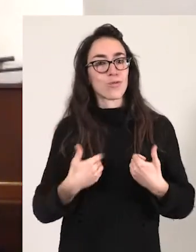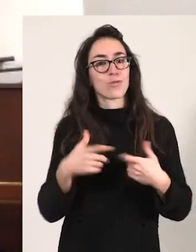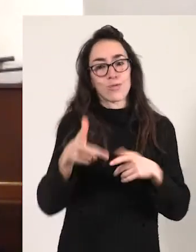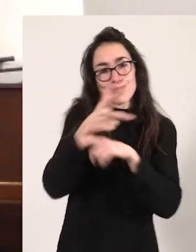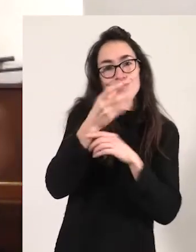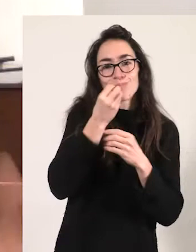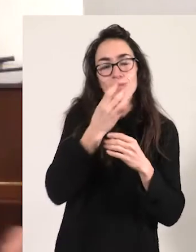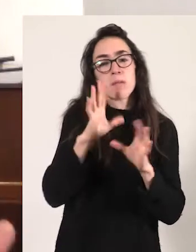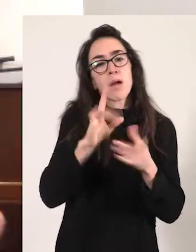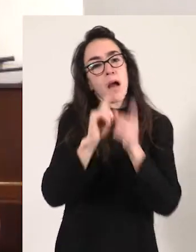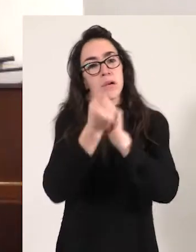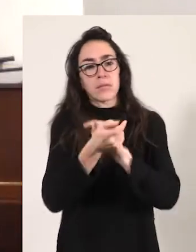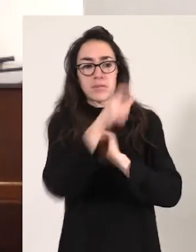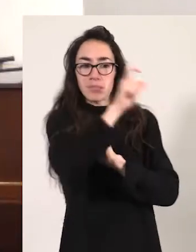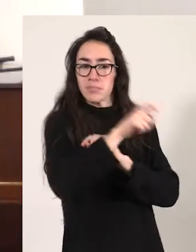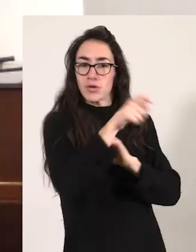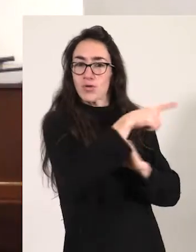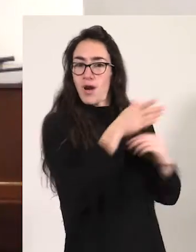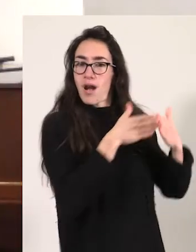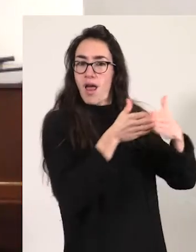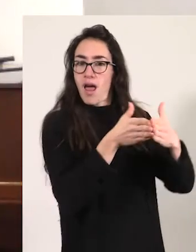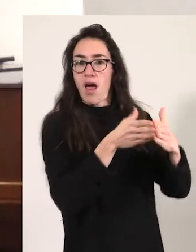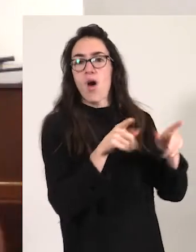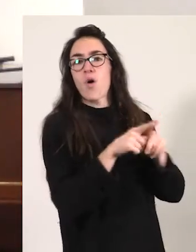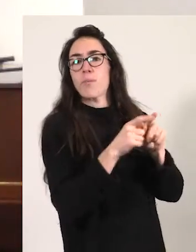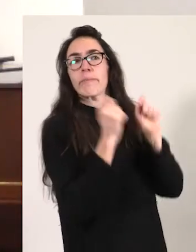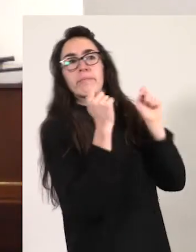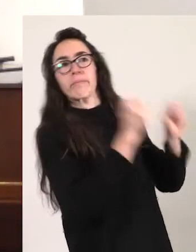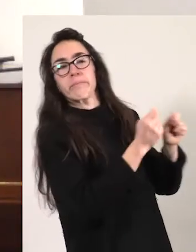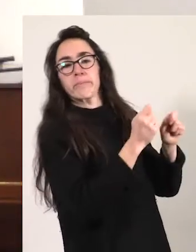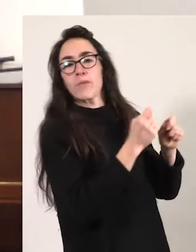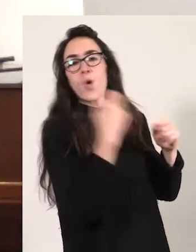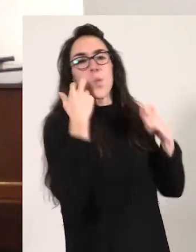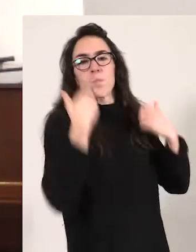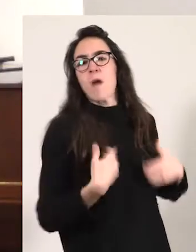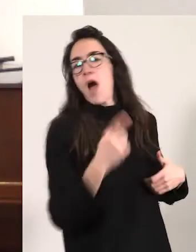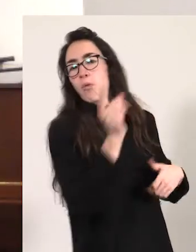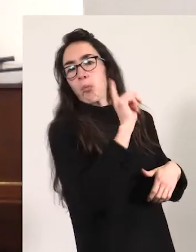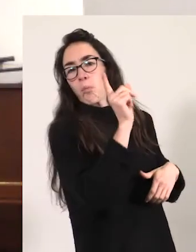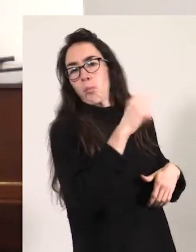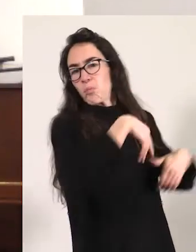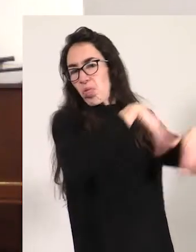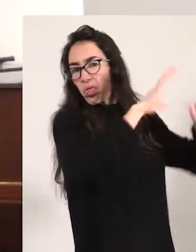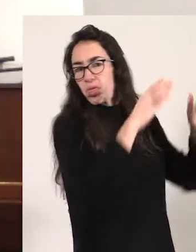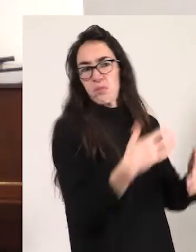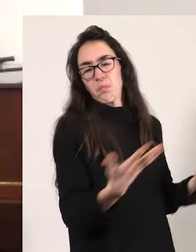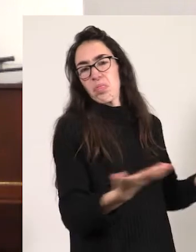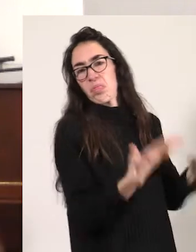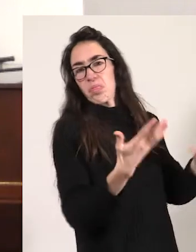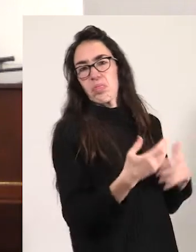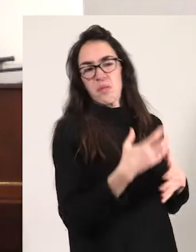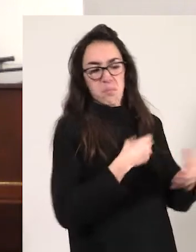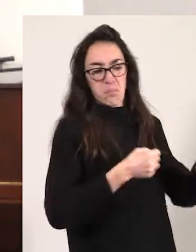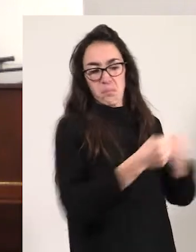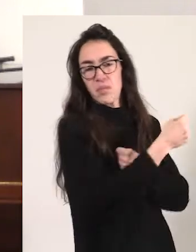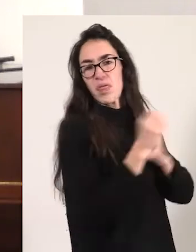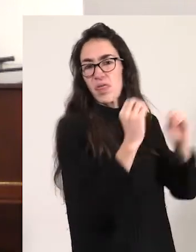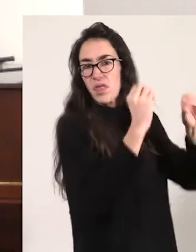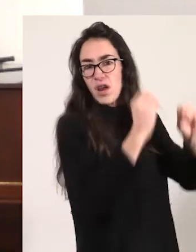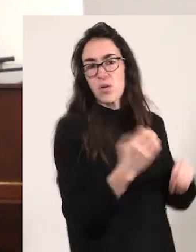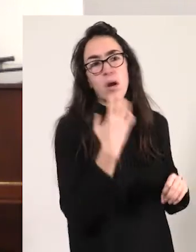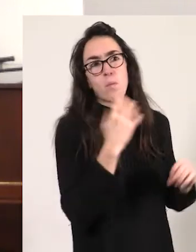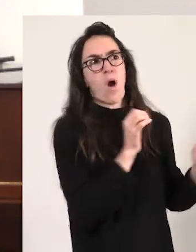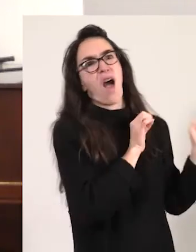embargo cuando hablamos de seres humanos que llegan en patera les estamos deshumanizando por completo a todos los niveles, no solo desde el punto de vista del lenguaje,